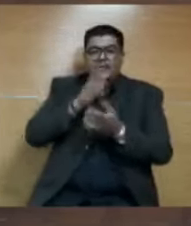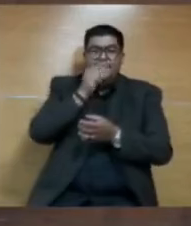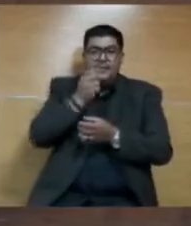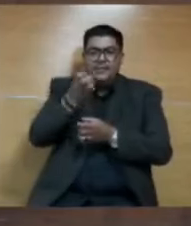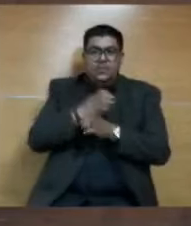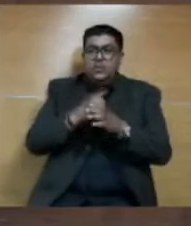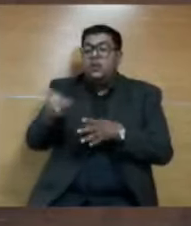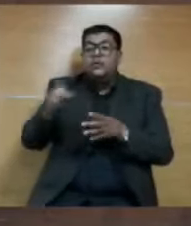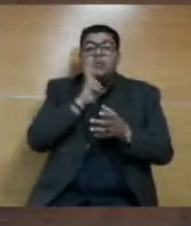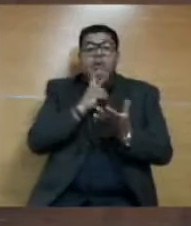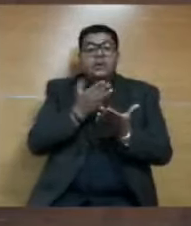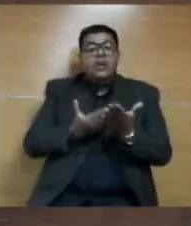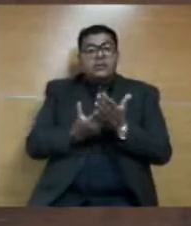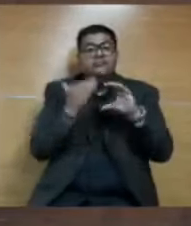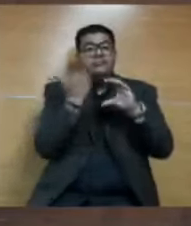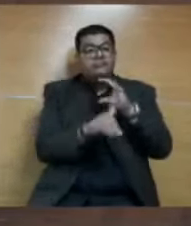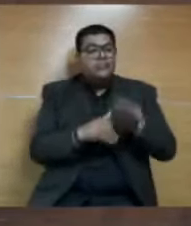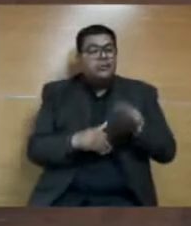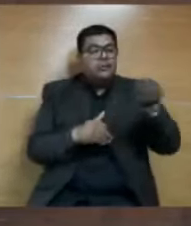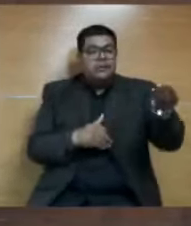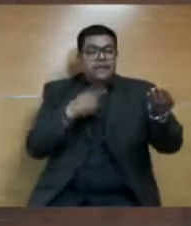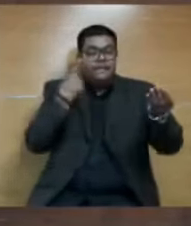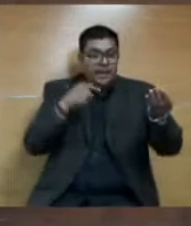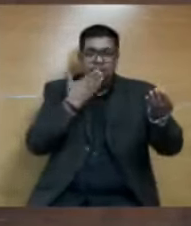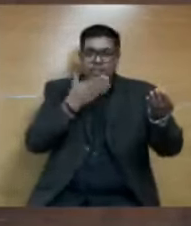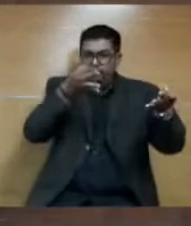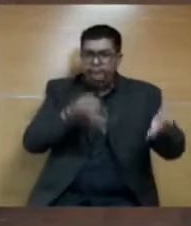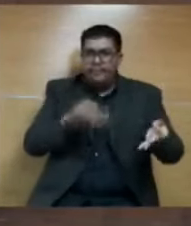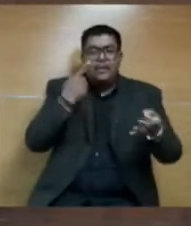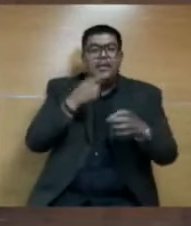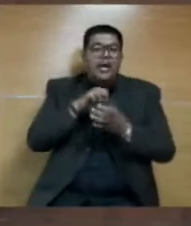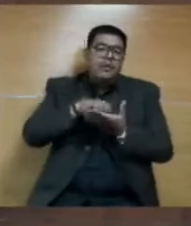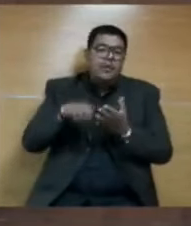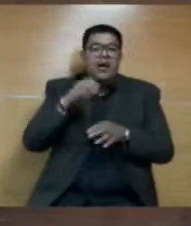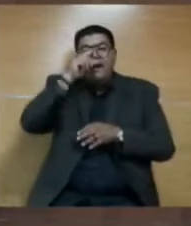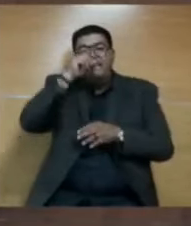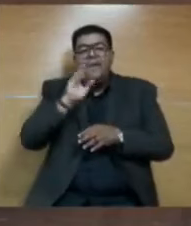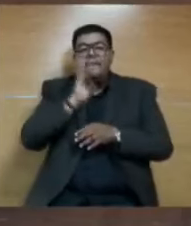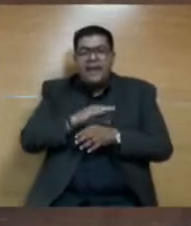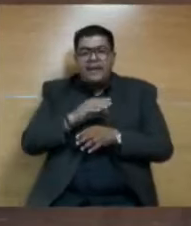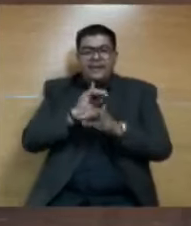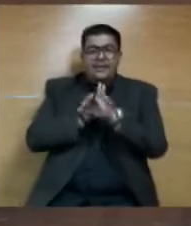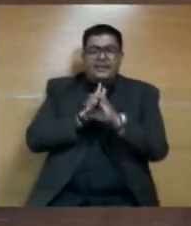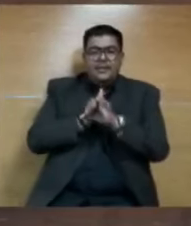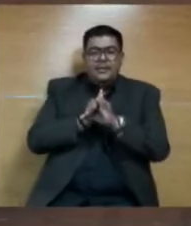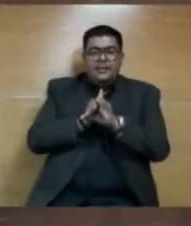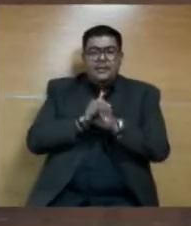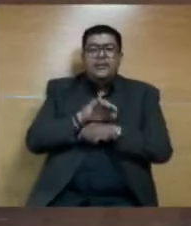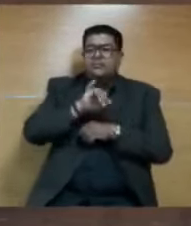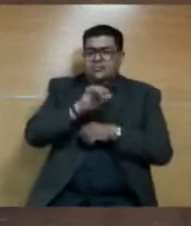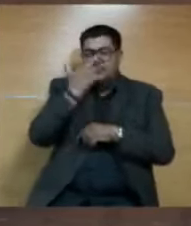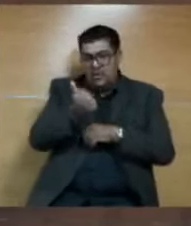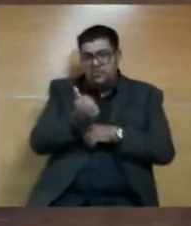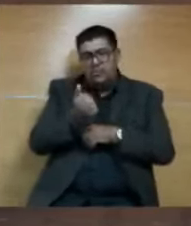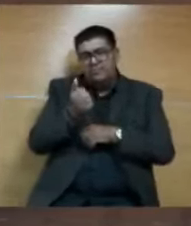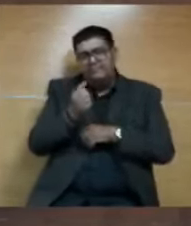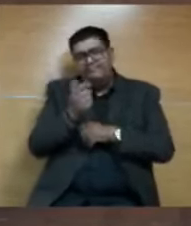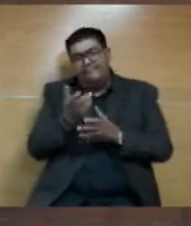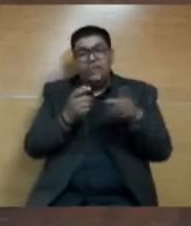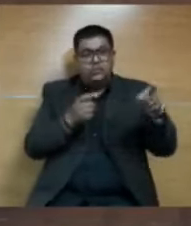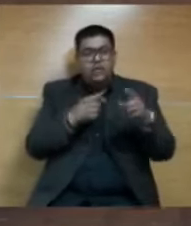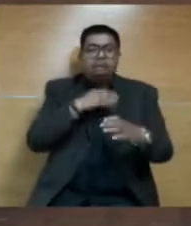oficios que presentó respecto de una de las conclusiones para acreditar las supuestas fallas, se advierte que, si bien la responsable